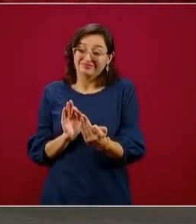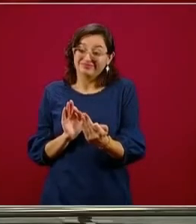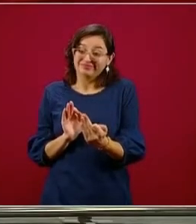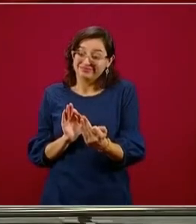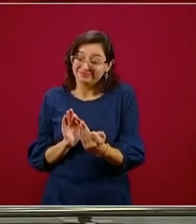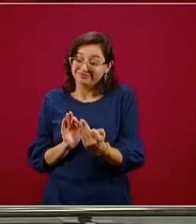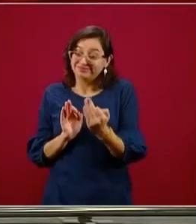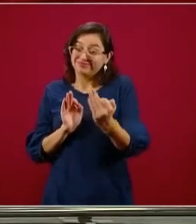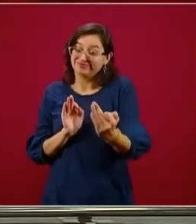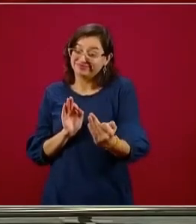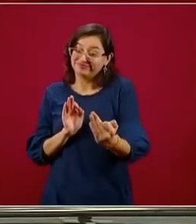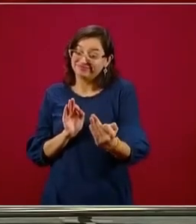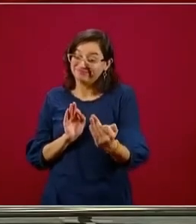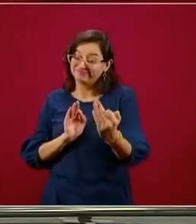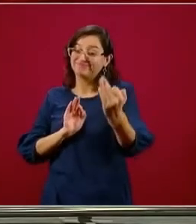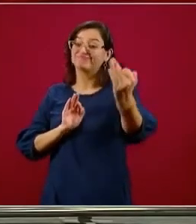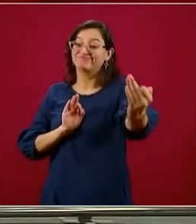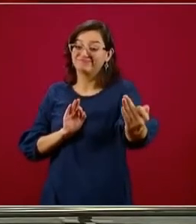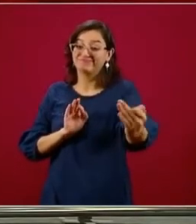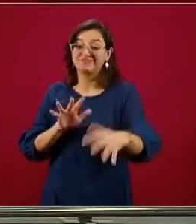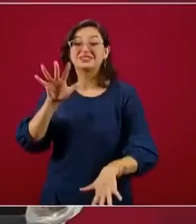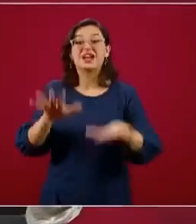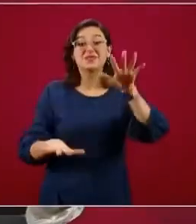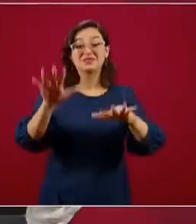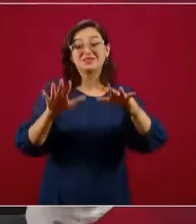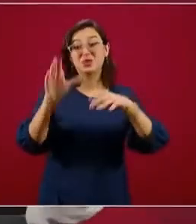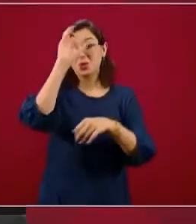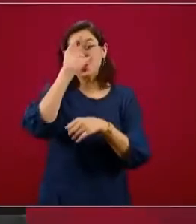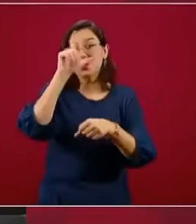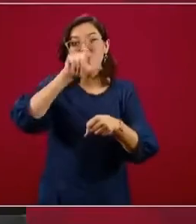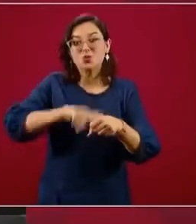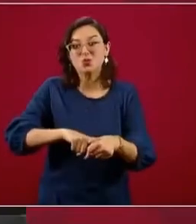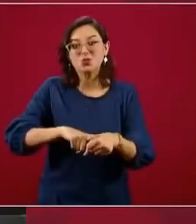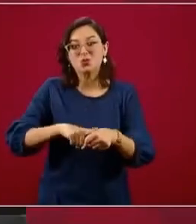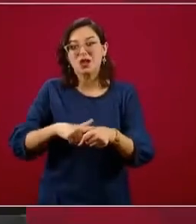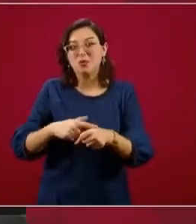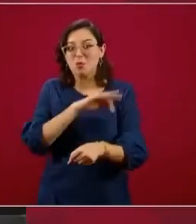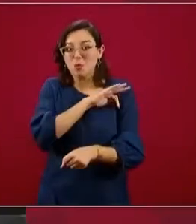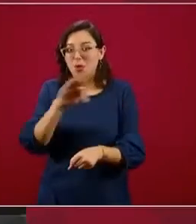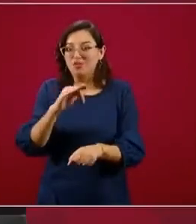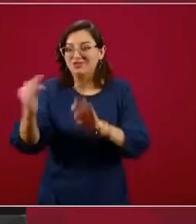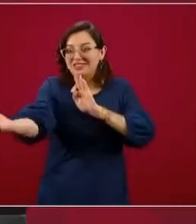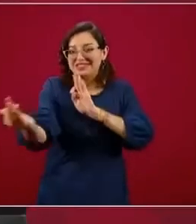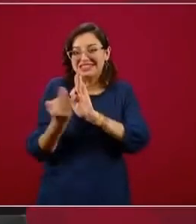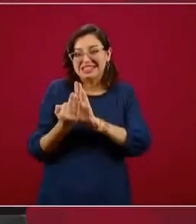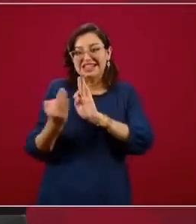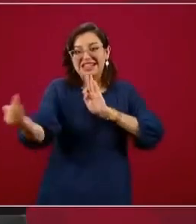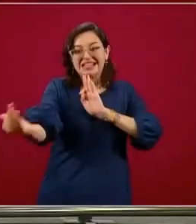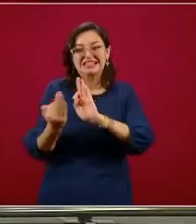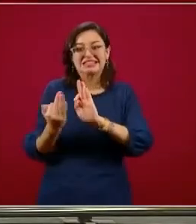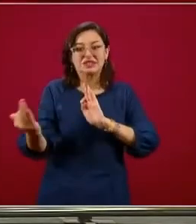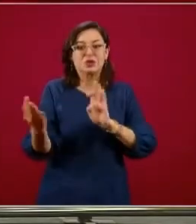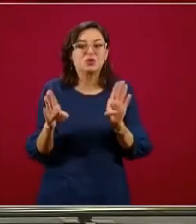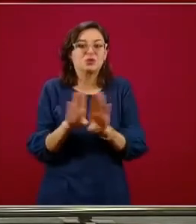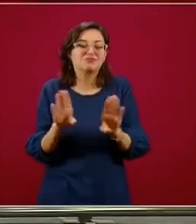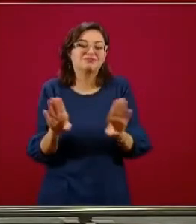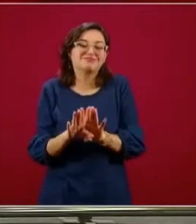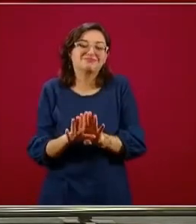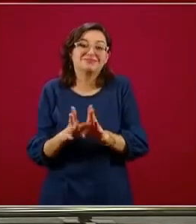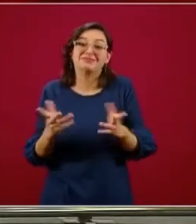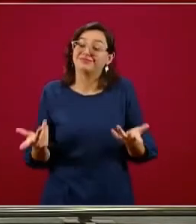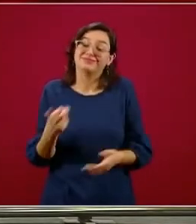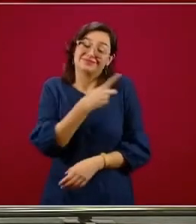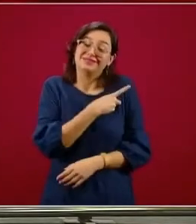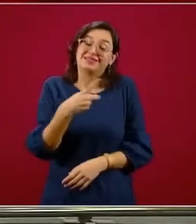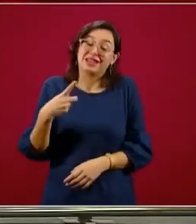distancias que en una cultura determinan qué tan próximos podemos estar unos de otros y que eso sea